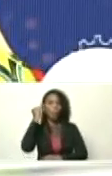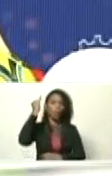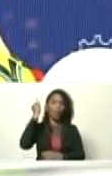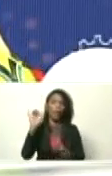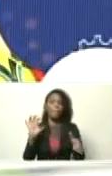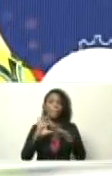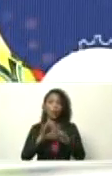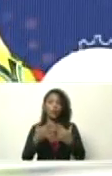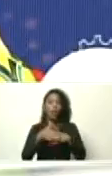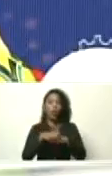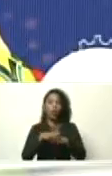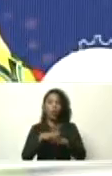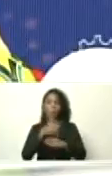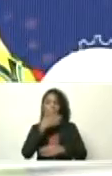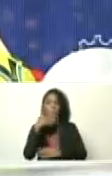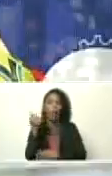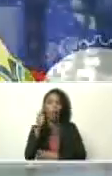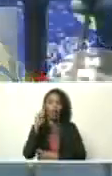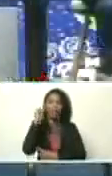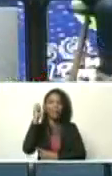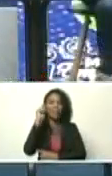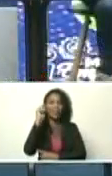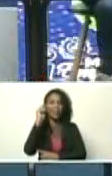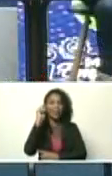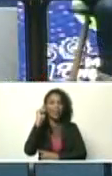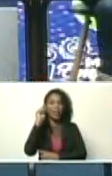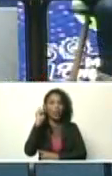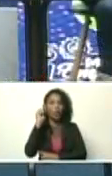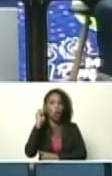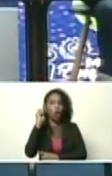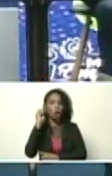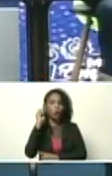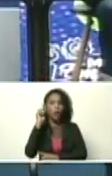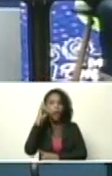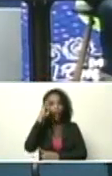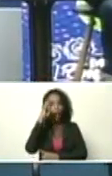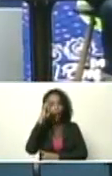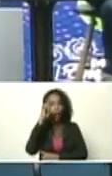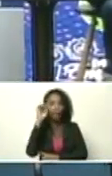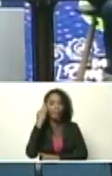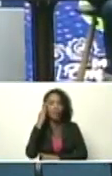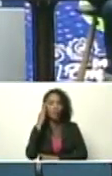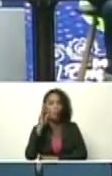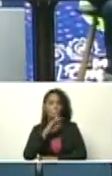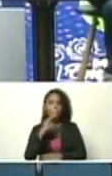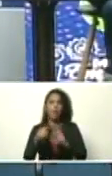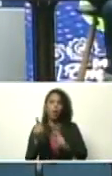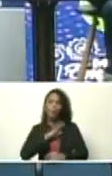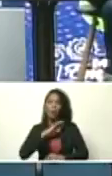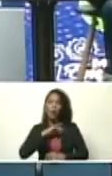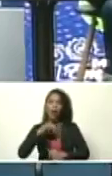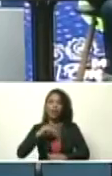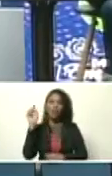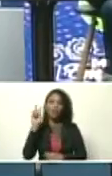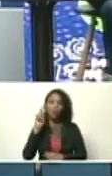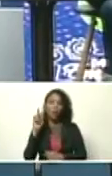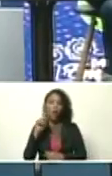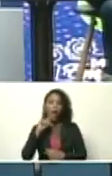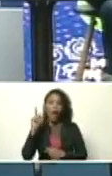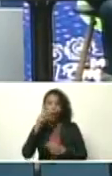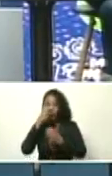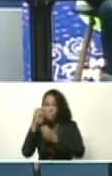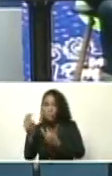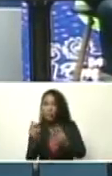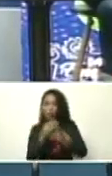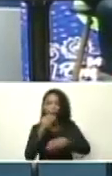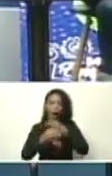uniera lo mejor de TikTok, de Instagram y de Facebook, y que fuera venezolana, ¿no? Ellos me han invitado para